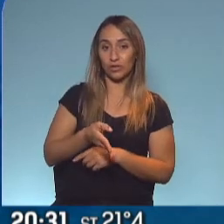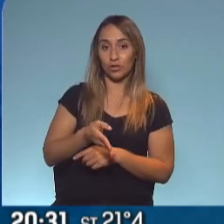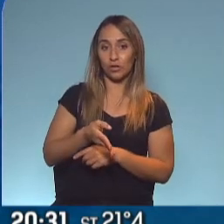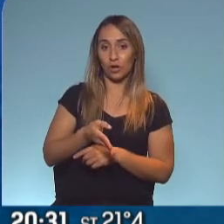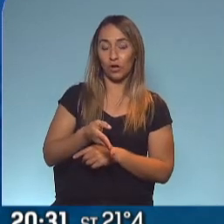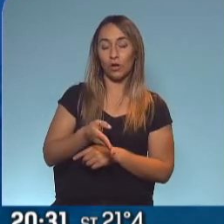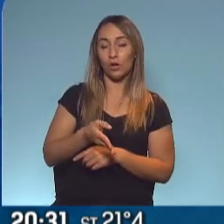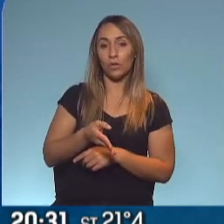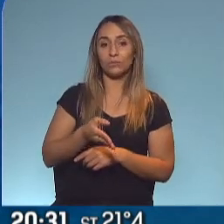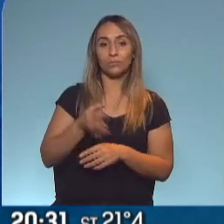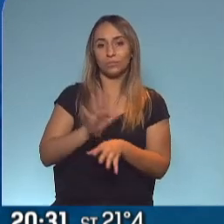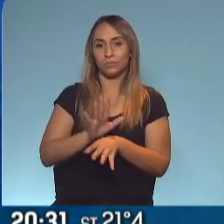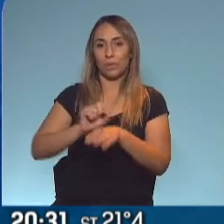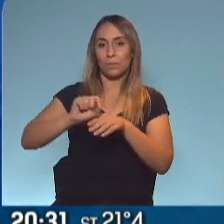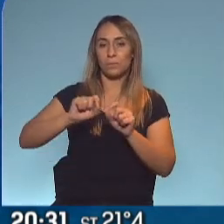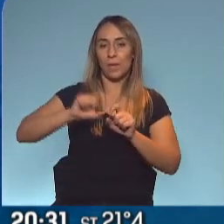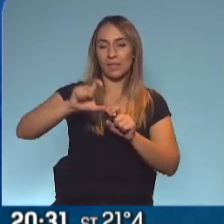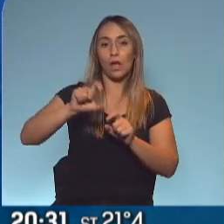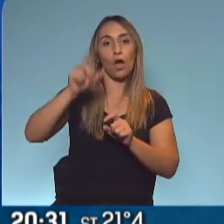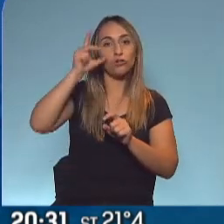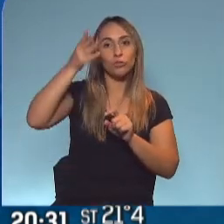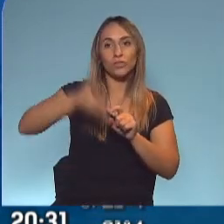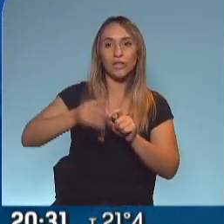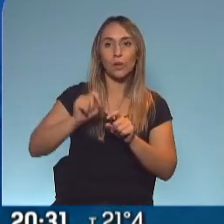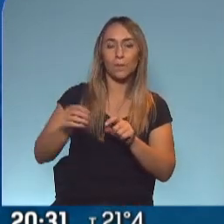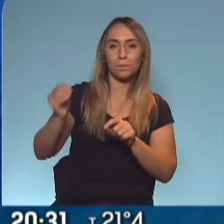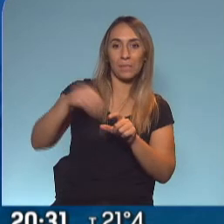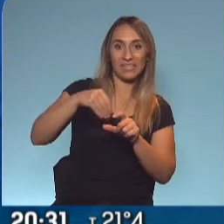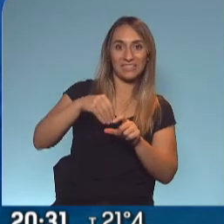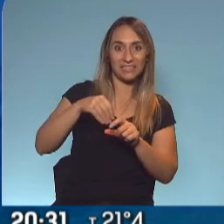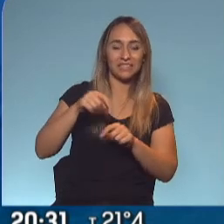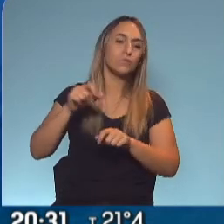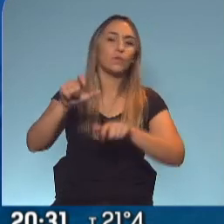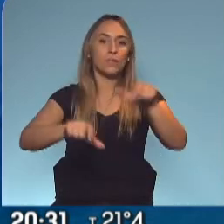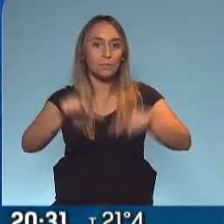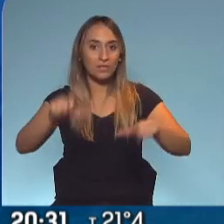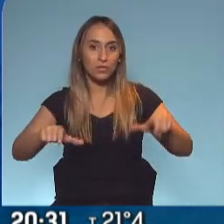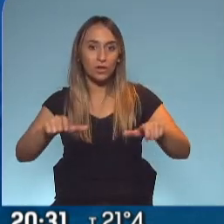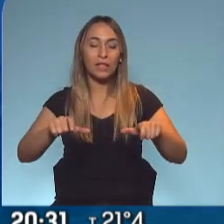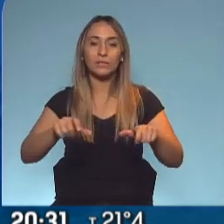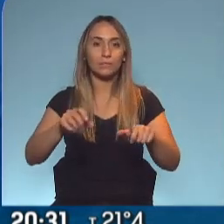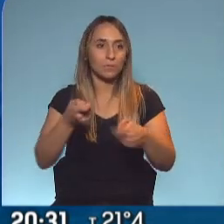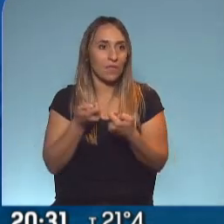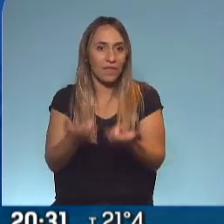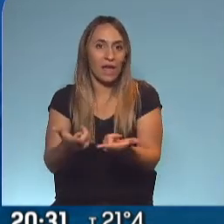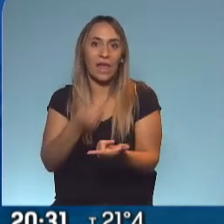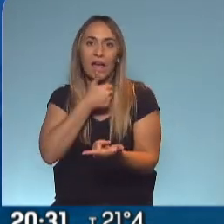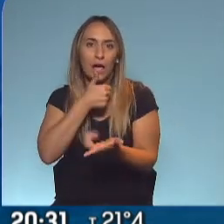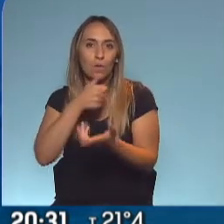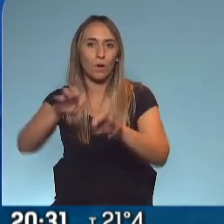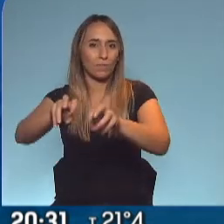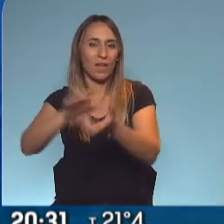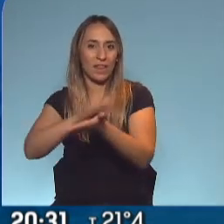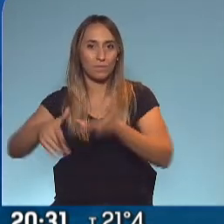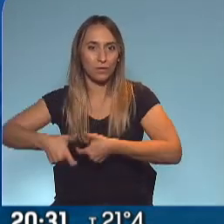un 8% de población, para que un 8% pase a tener agua potable como hoy no lo tiene. ¿Sería así? De los 8 millones